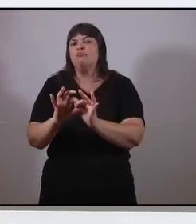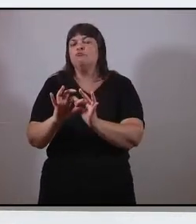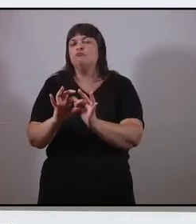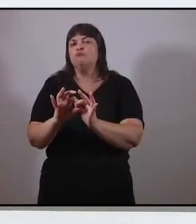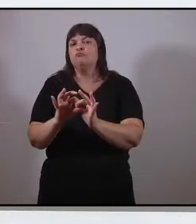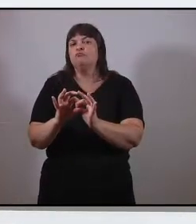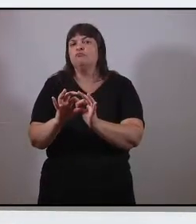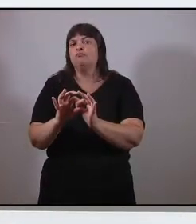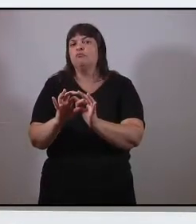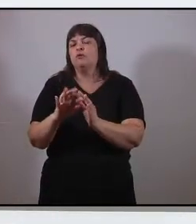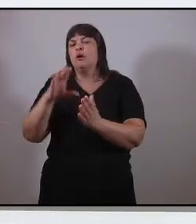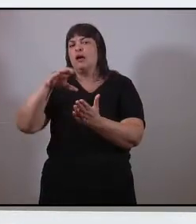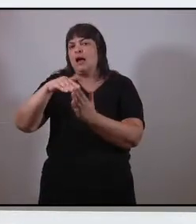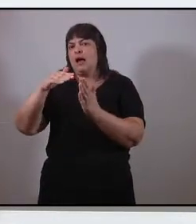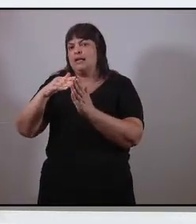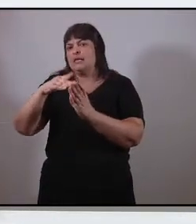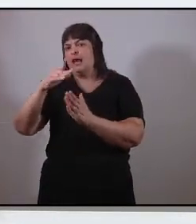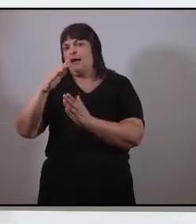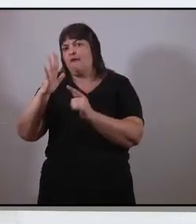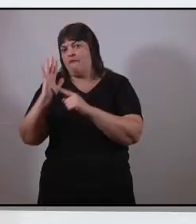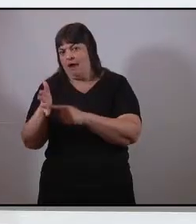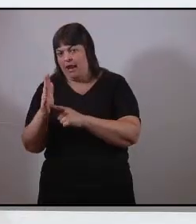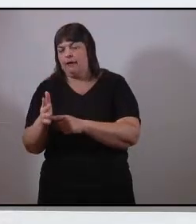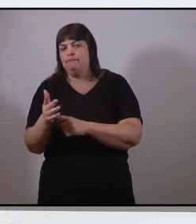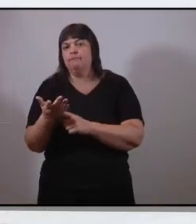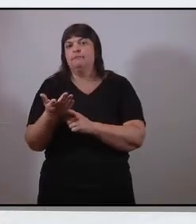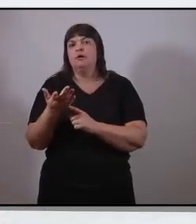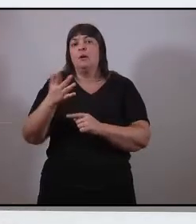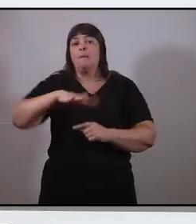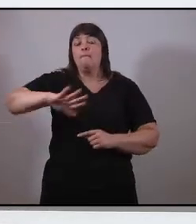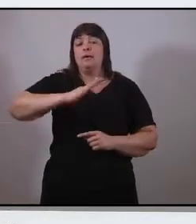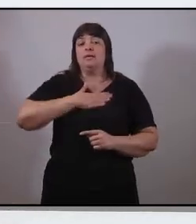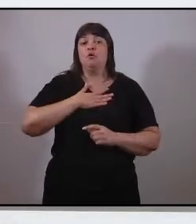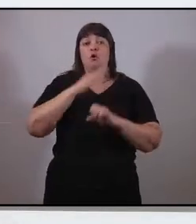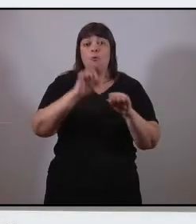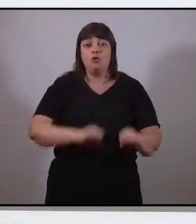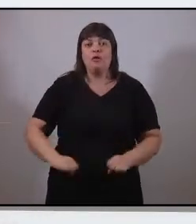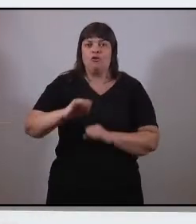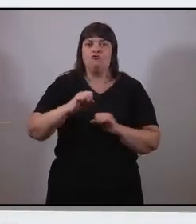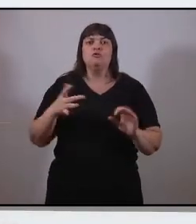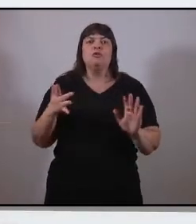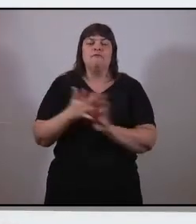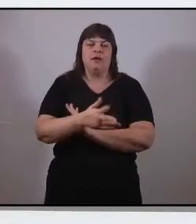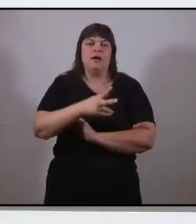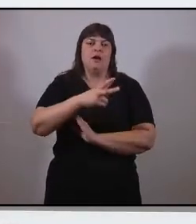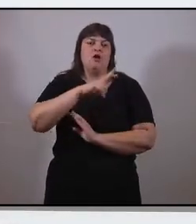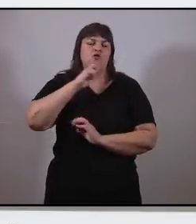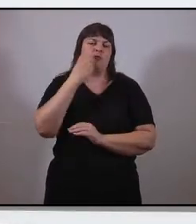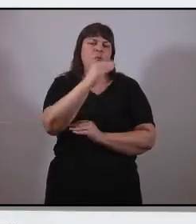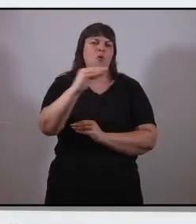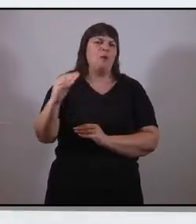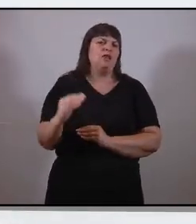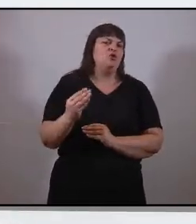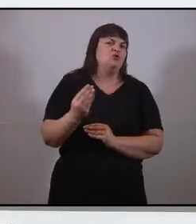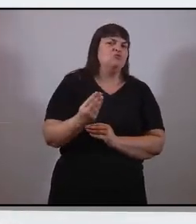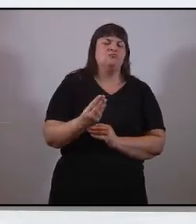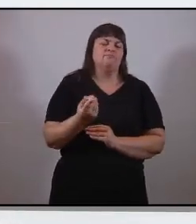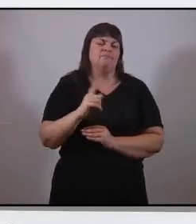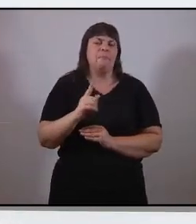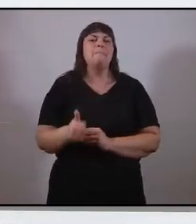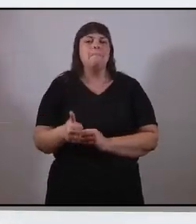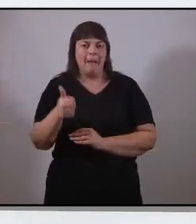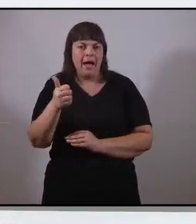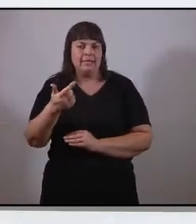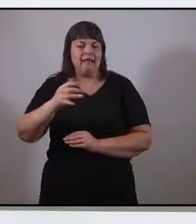la Casa de Feria. Proteger nuestro patrimonio es mucho más que conservar monumentos, es reforzar